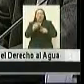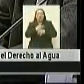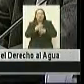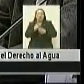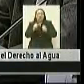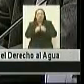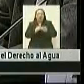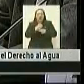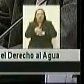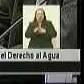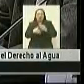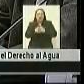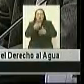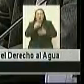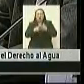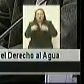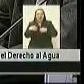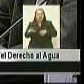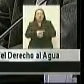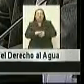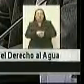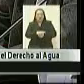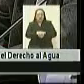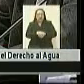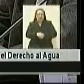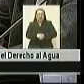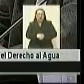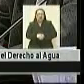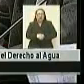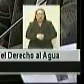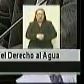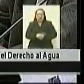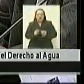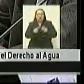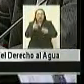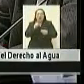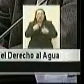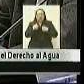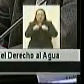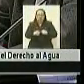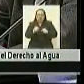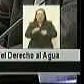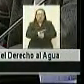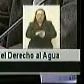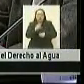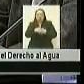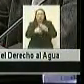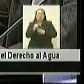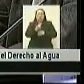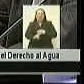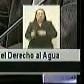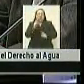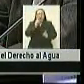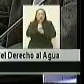tienen que ver con el acceso al agua, que debe ser suficiente, es decir, el abastecimiento de agua debe ser continuo y suficiente para el uso personal